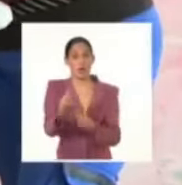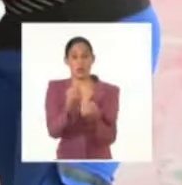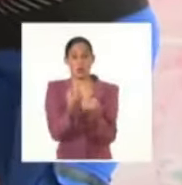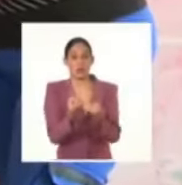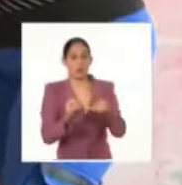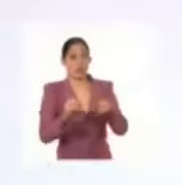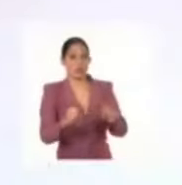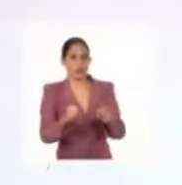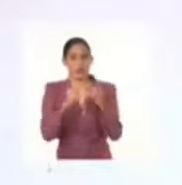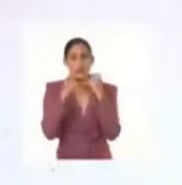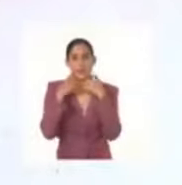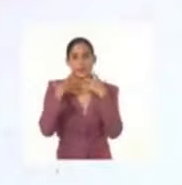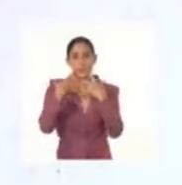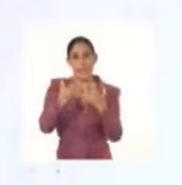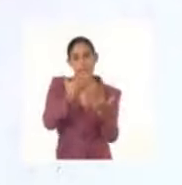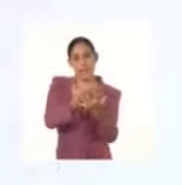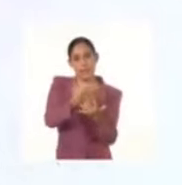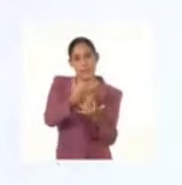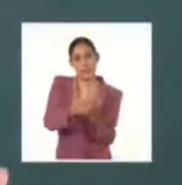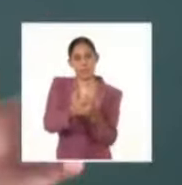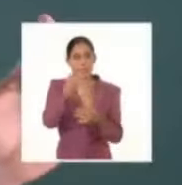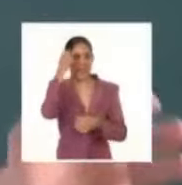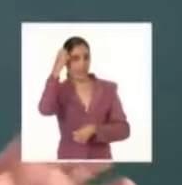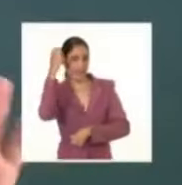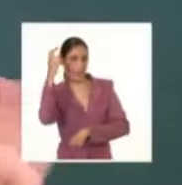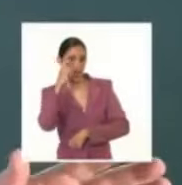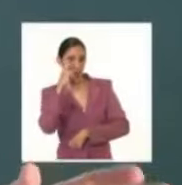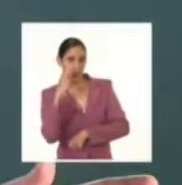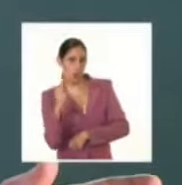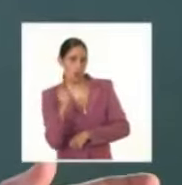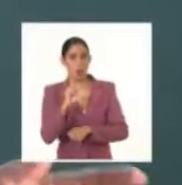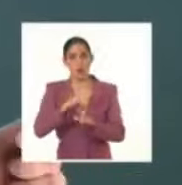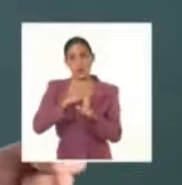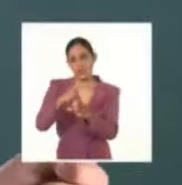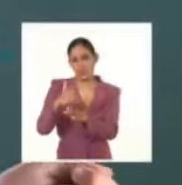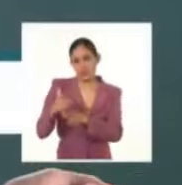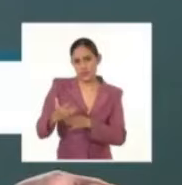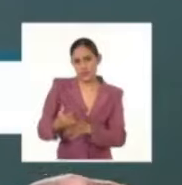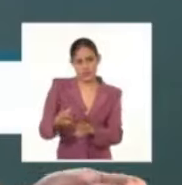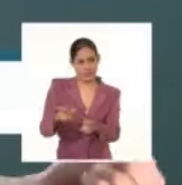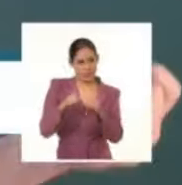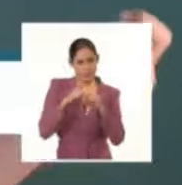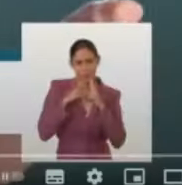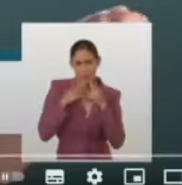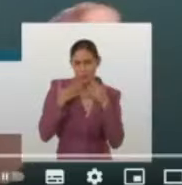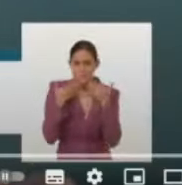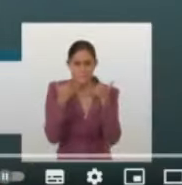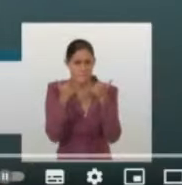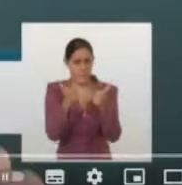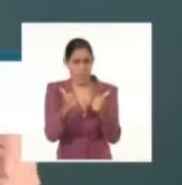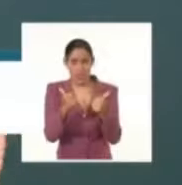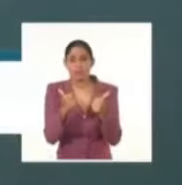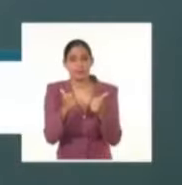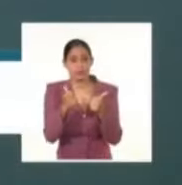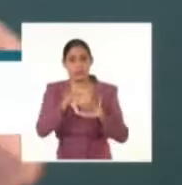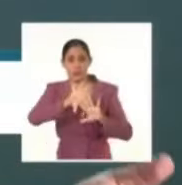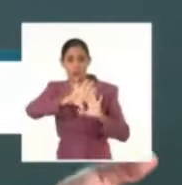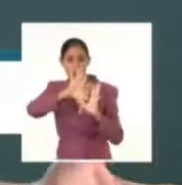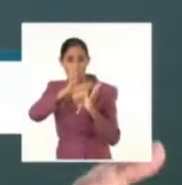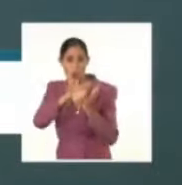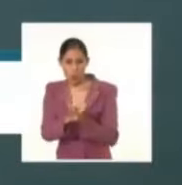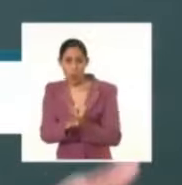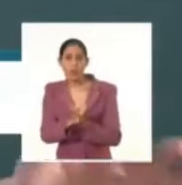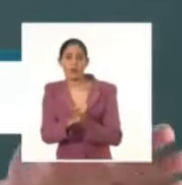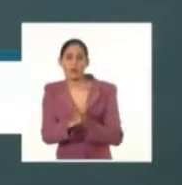formas de gestión no estatal o entidad que lo considere. La respuesta ha sido increíble, una respuesta que tiene el tamaño del dolor